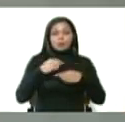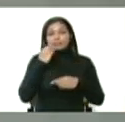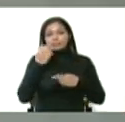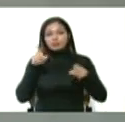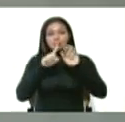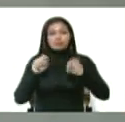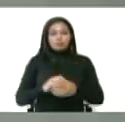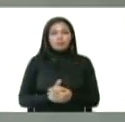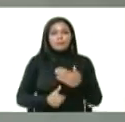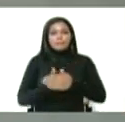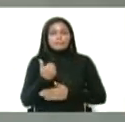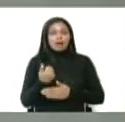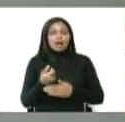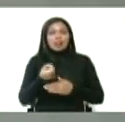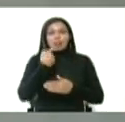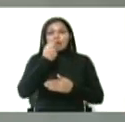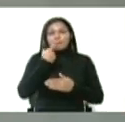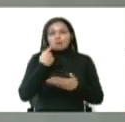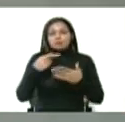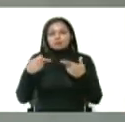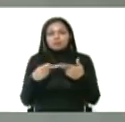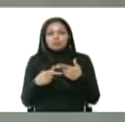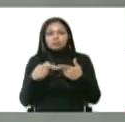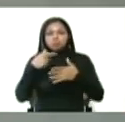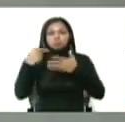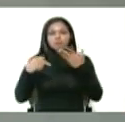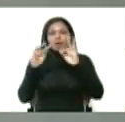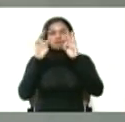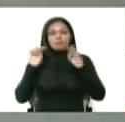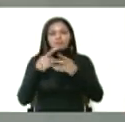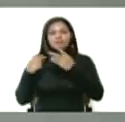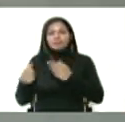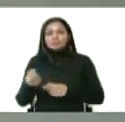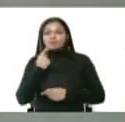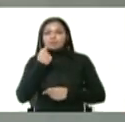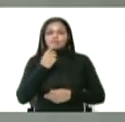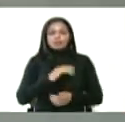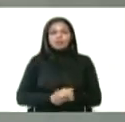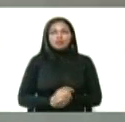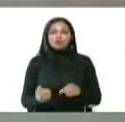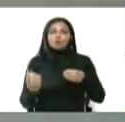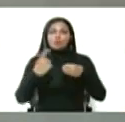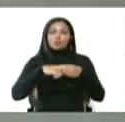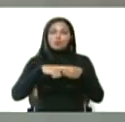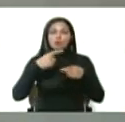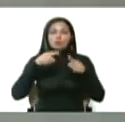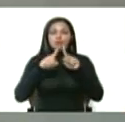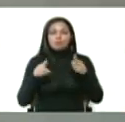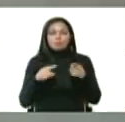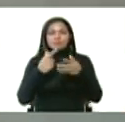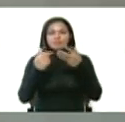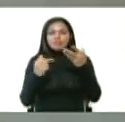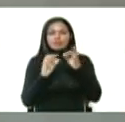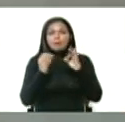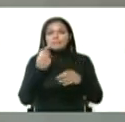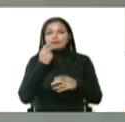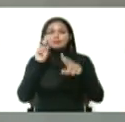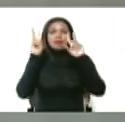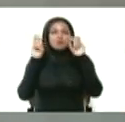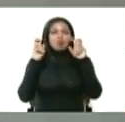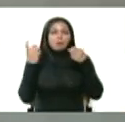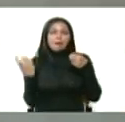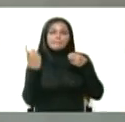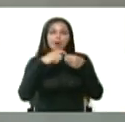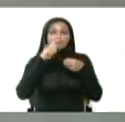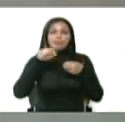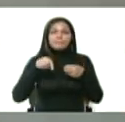recientemente, además de los antivirales, de los esteroides, también hemos incorporado los anticoagulantes, hemos incorporado ya recientemente el